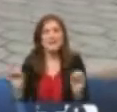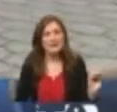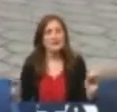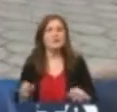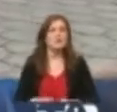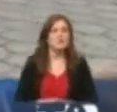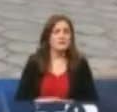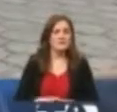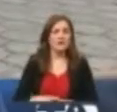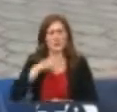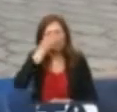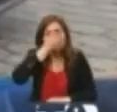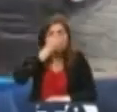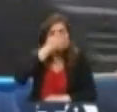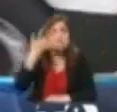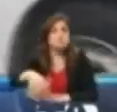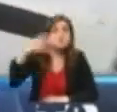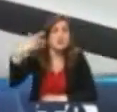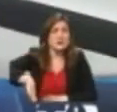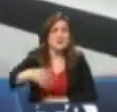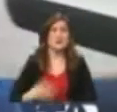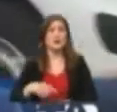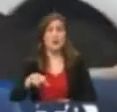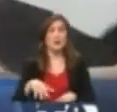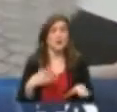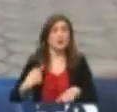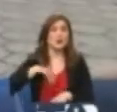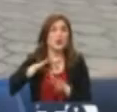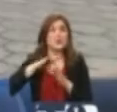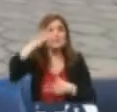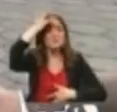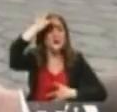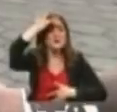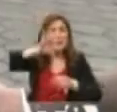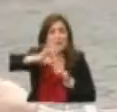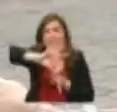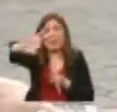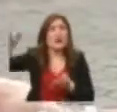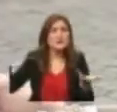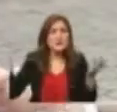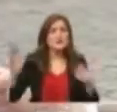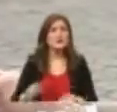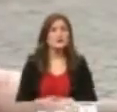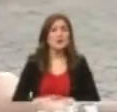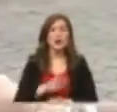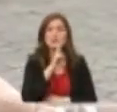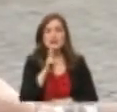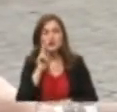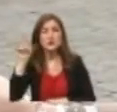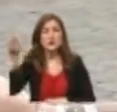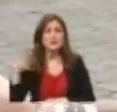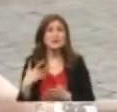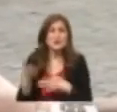y eso huele horriblemente y ni estamos también en peligro de que haya alguna epidemia aquí hay restaurantes